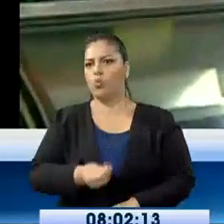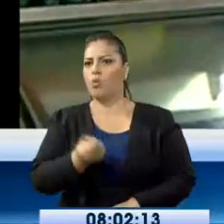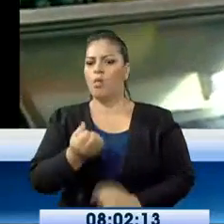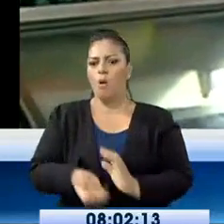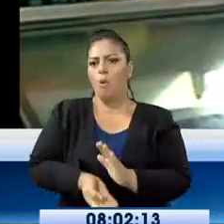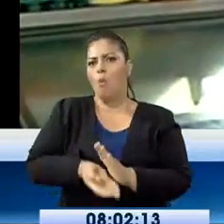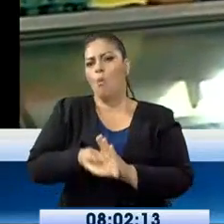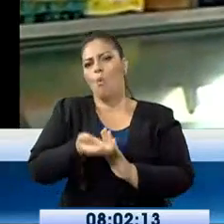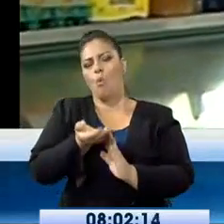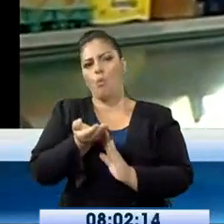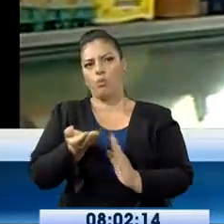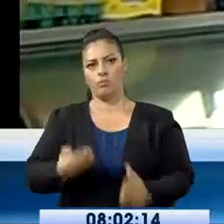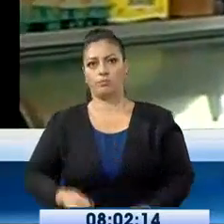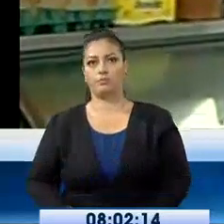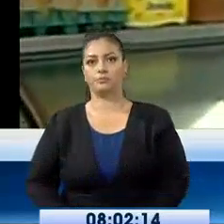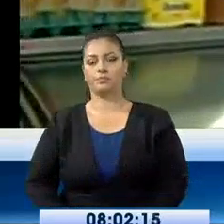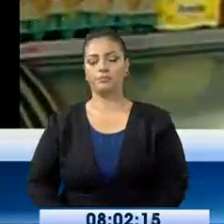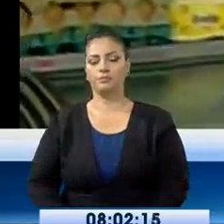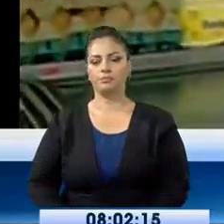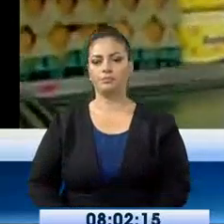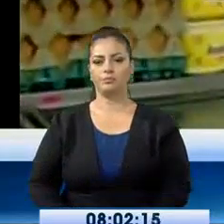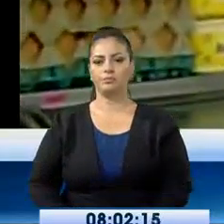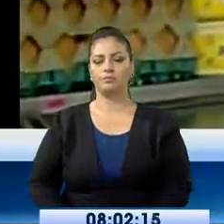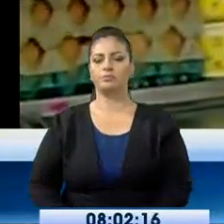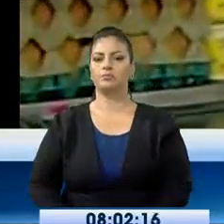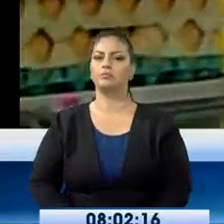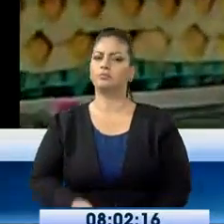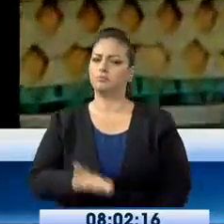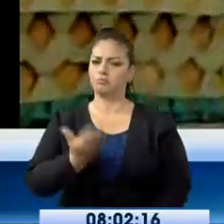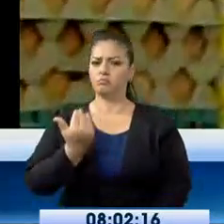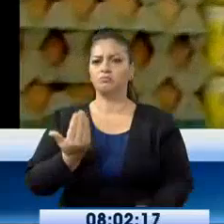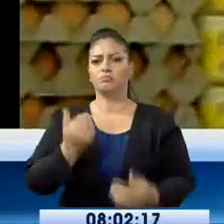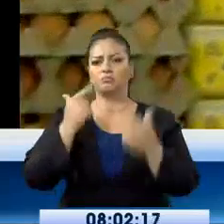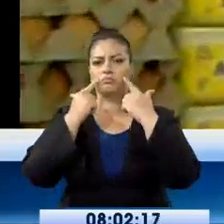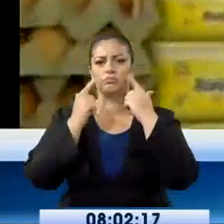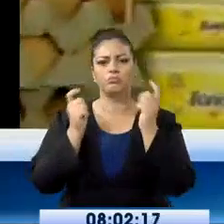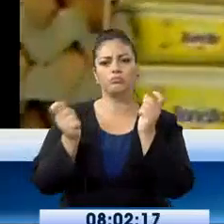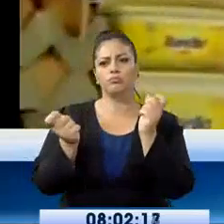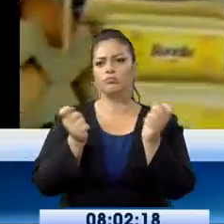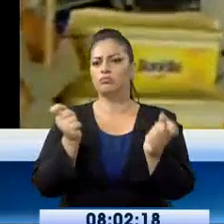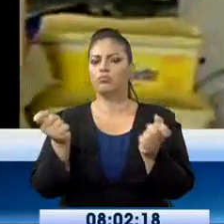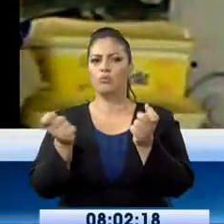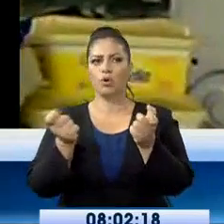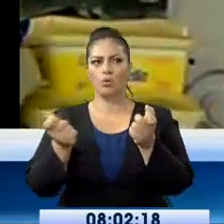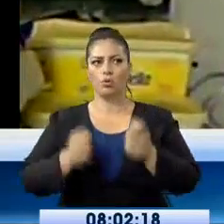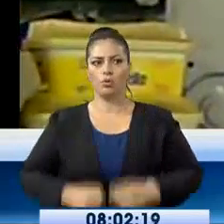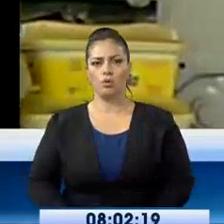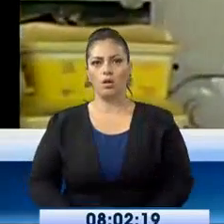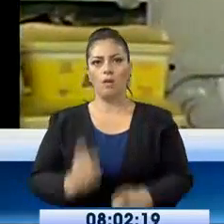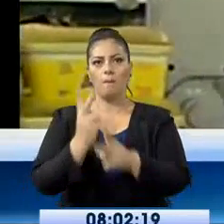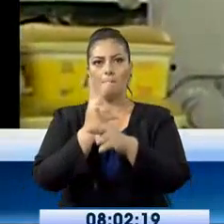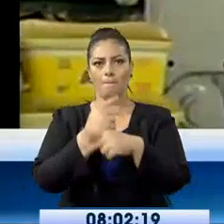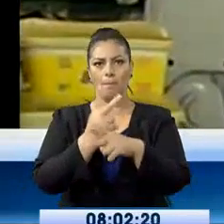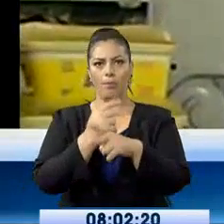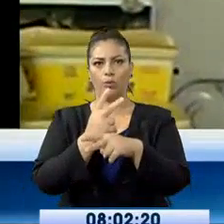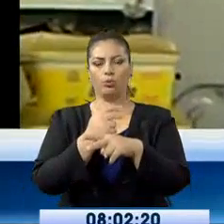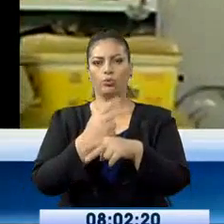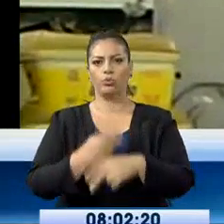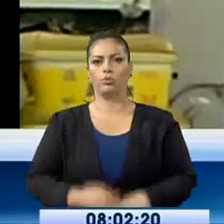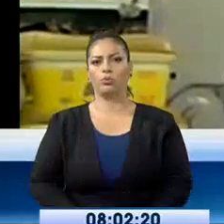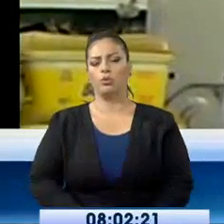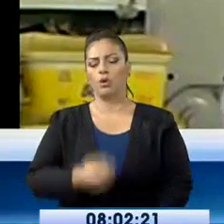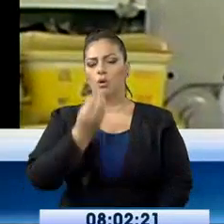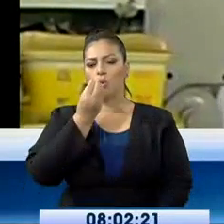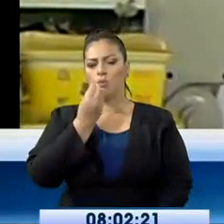relación a incrementos que han existido dentro del mercado en los productos de la canasta